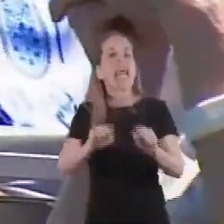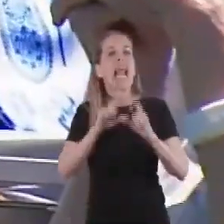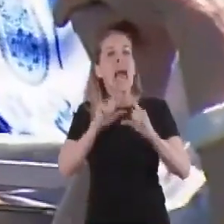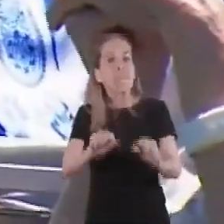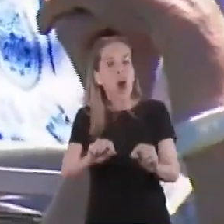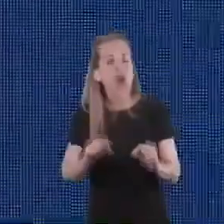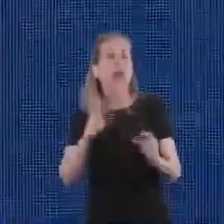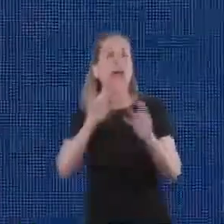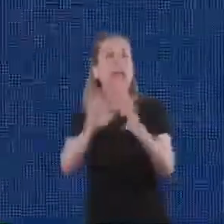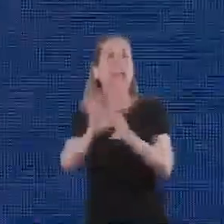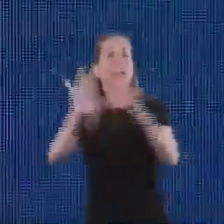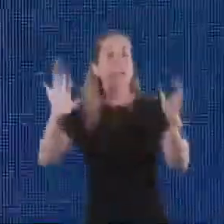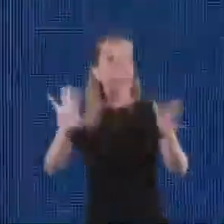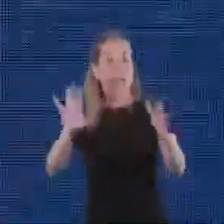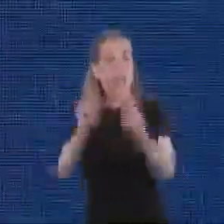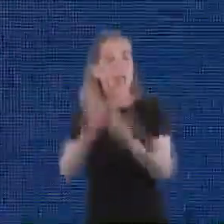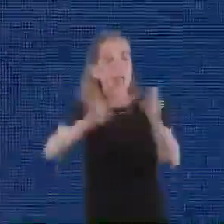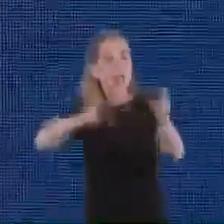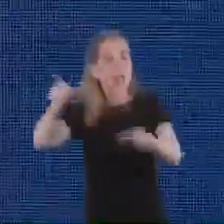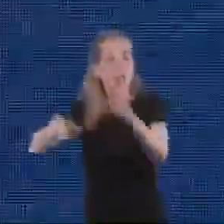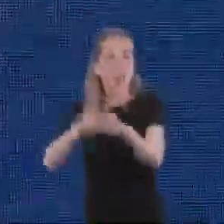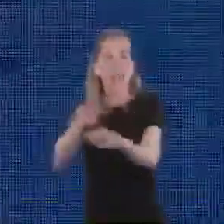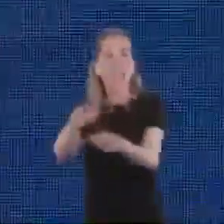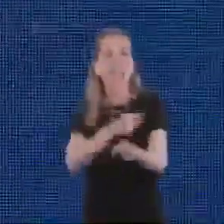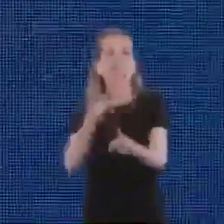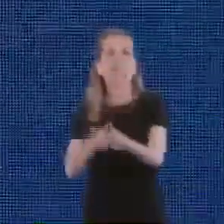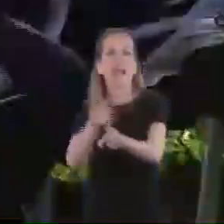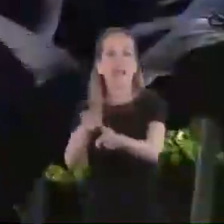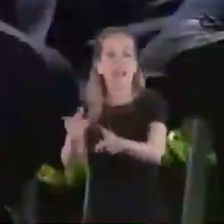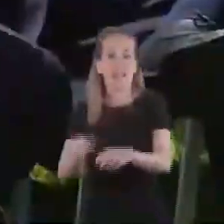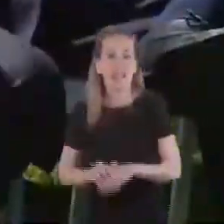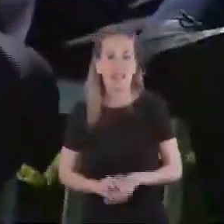siendo injustamente perseguidos.